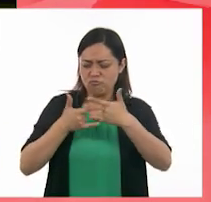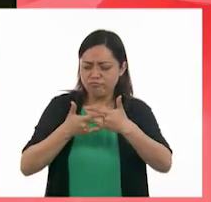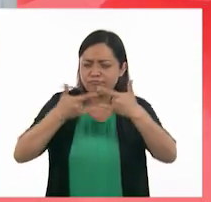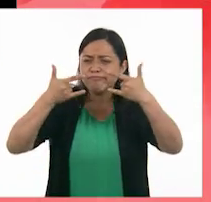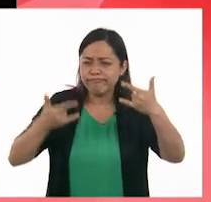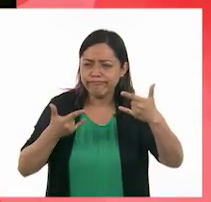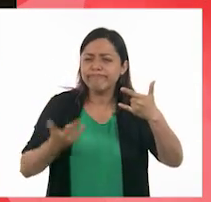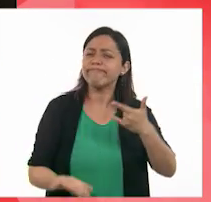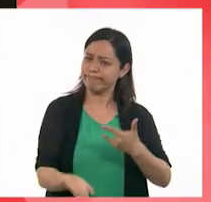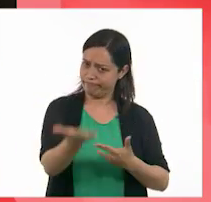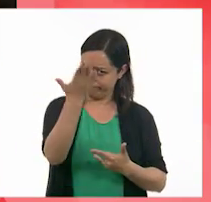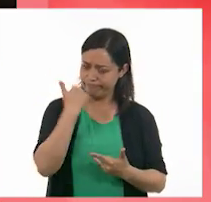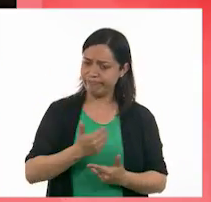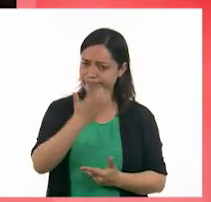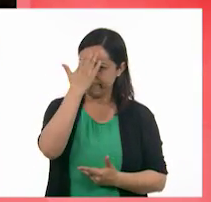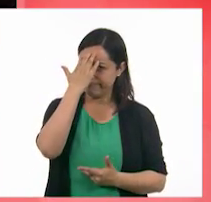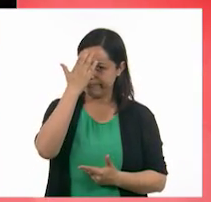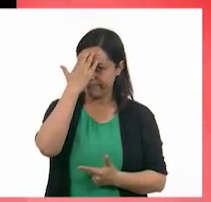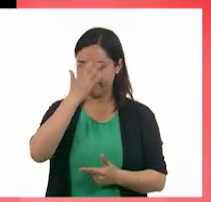historia.